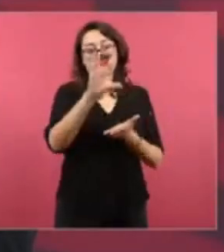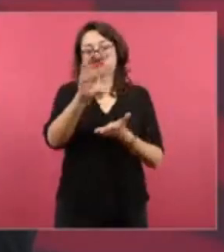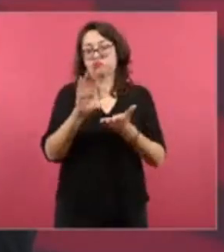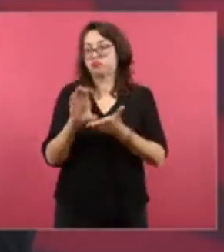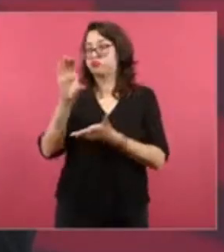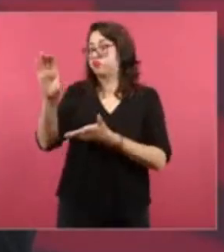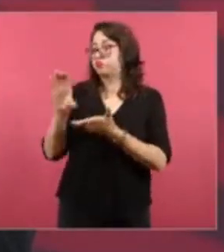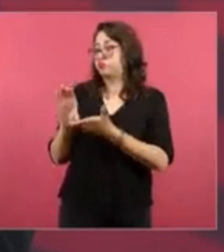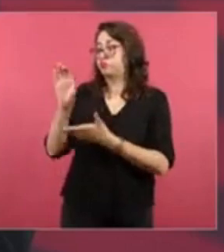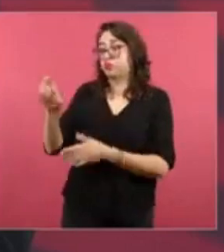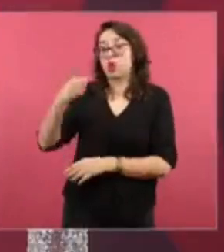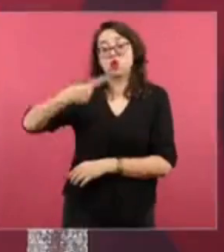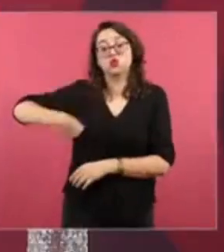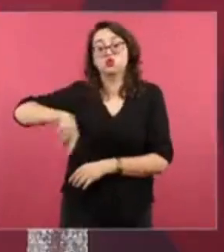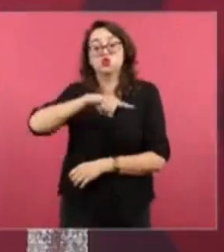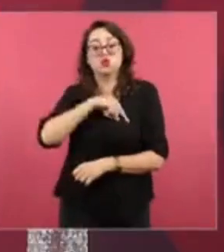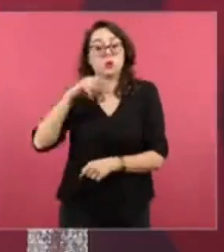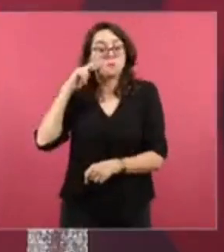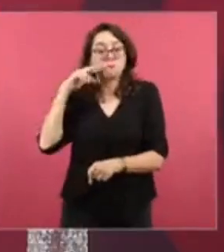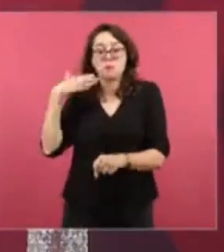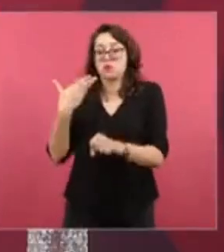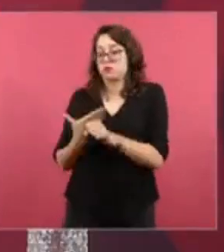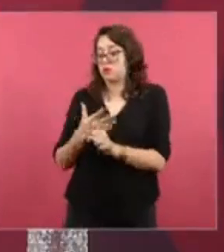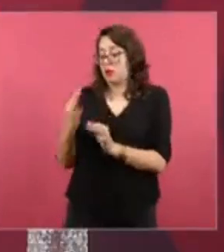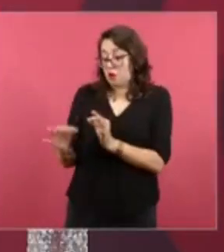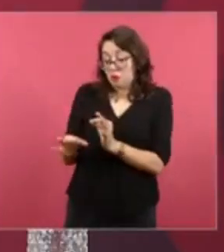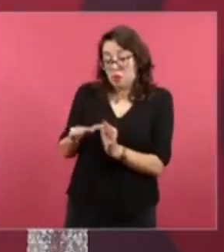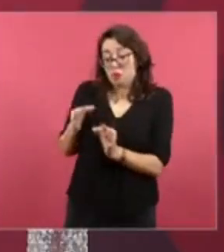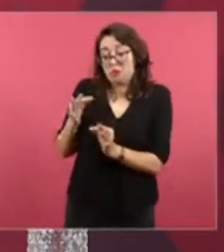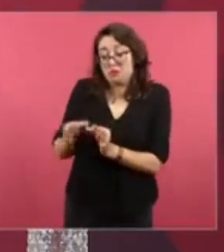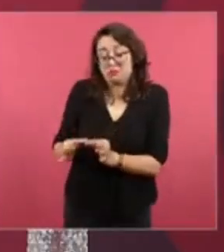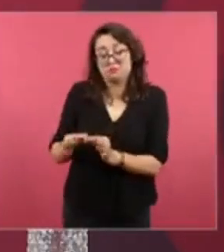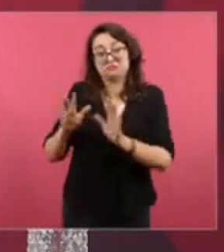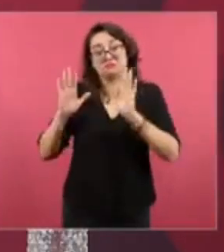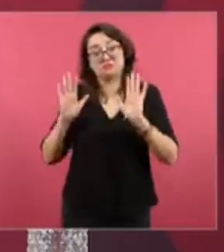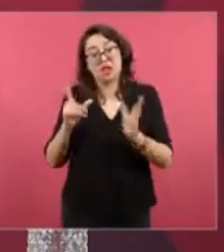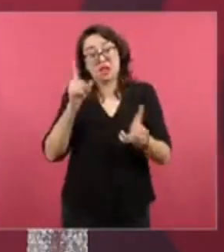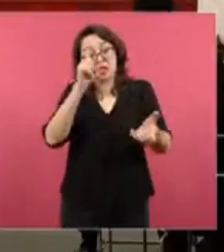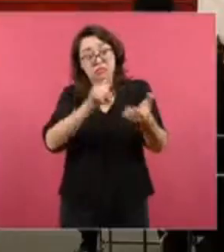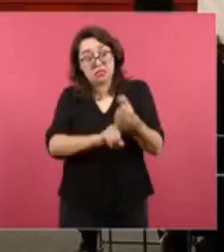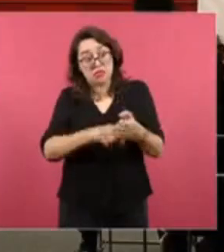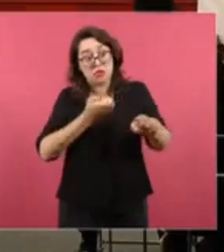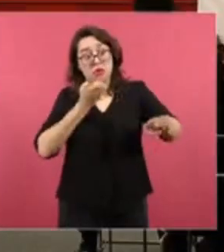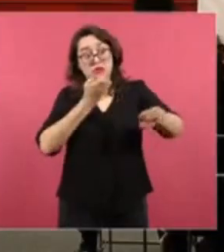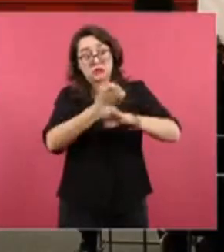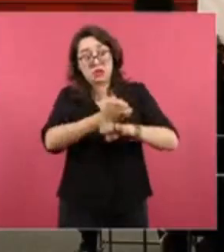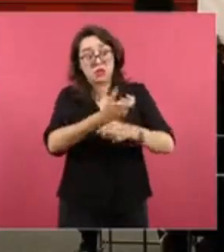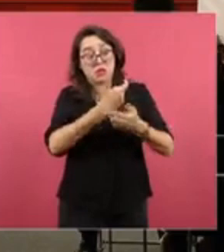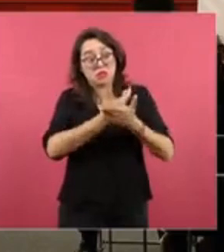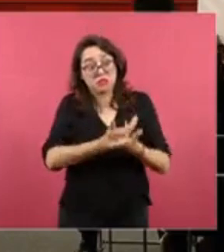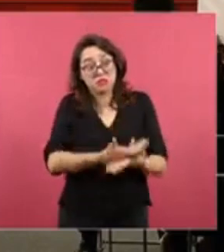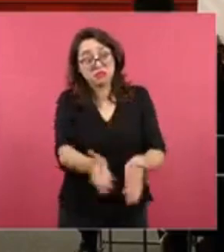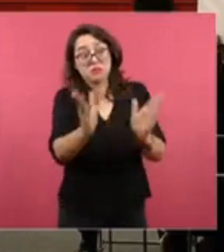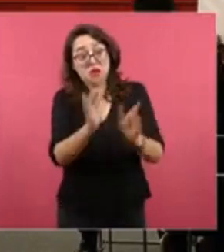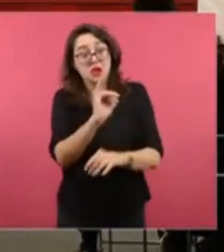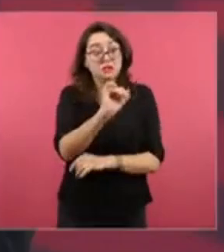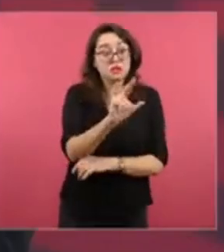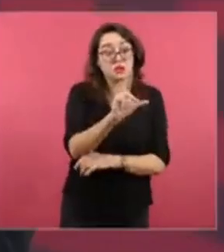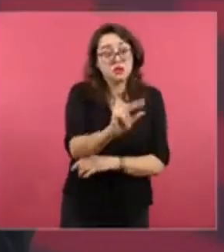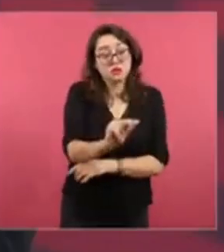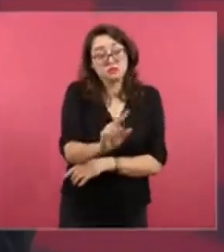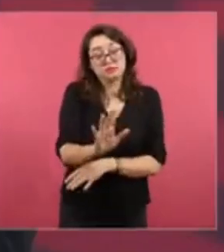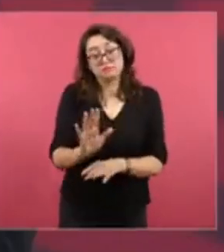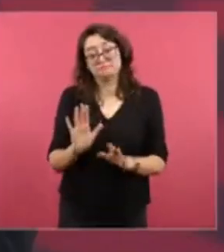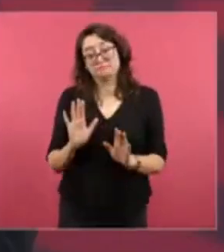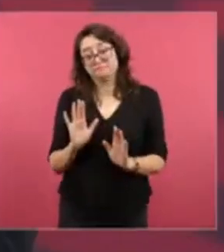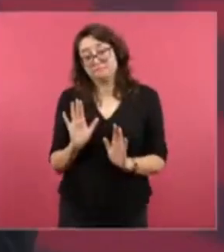señor presidente, vamos a esperar un poco. Los libros tienen una fundamentación pedagógica, tienen una